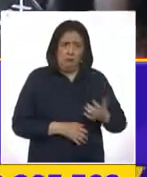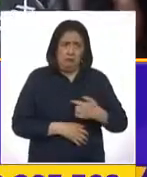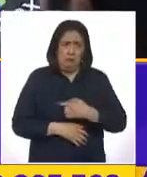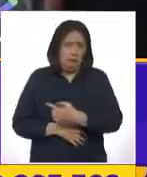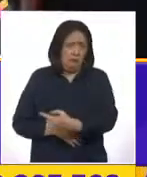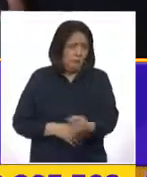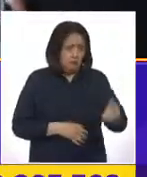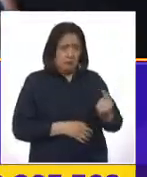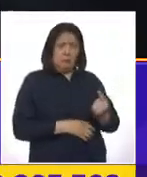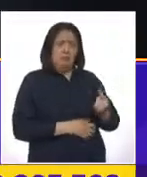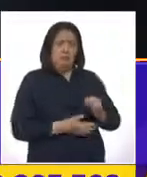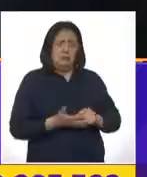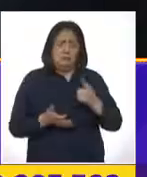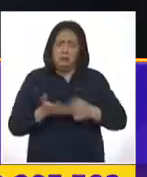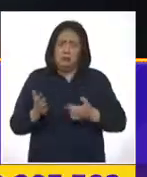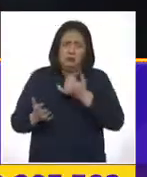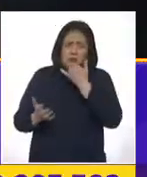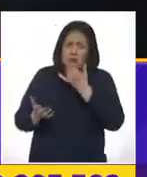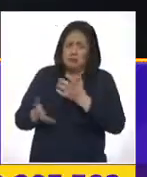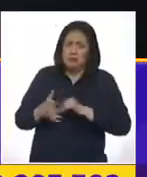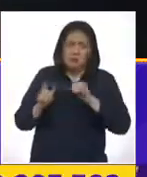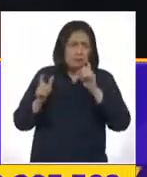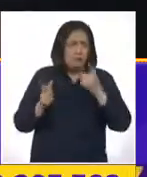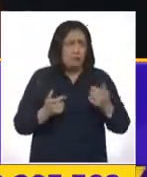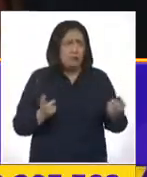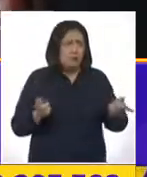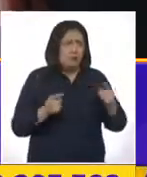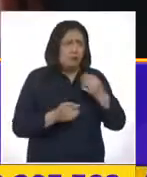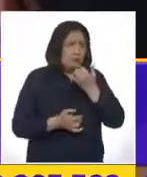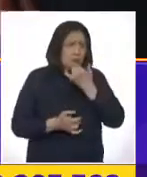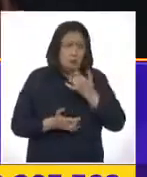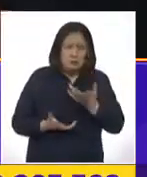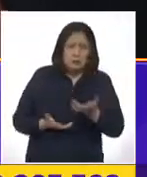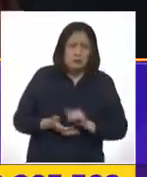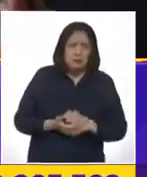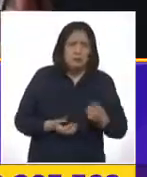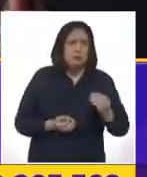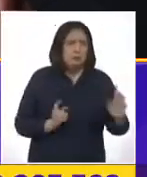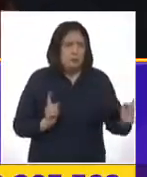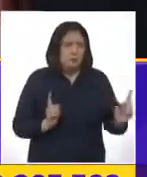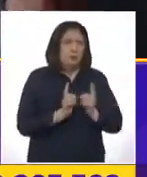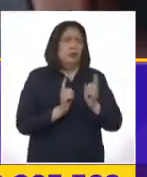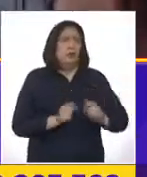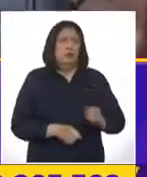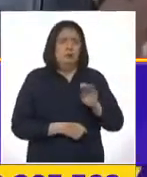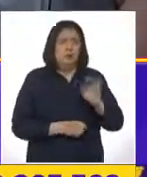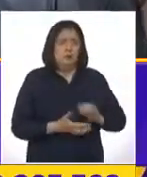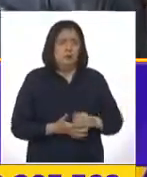vino. ¿Qué ha ocurrido, congresista, cuando se acerca usted, Mari Carmen Alba? Que me fuera de ahí.